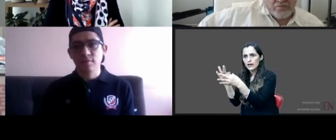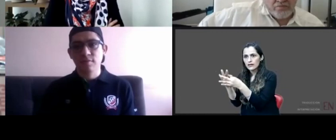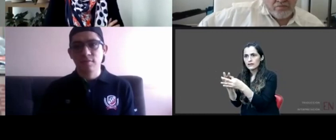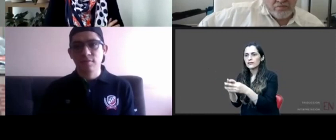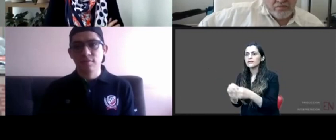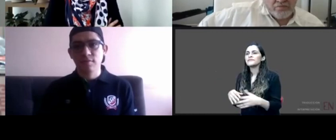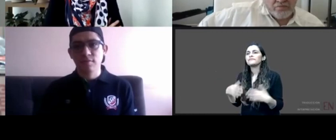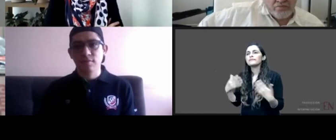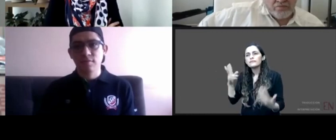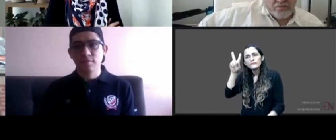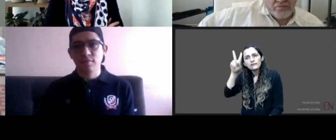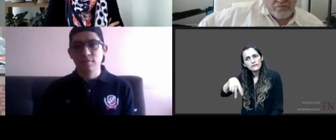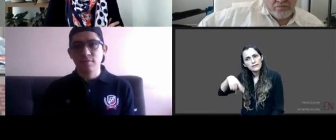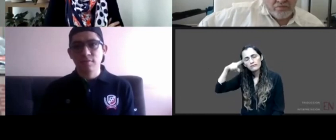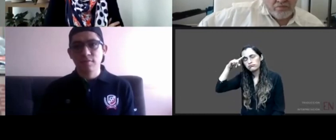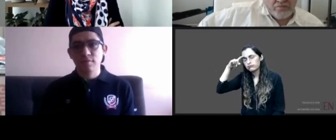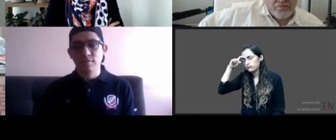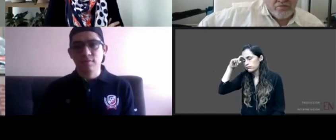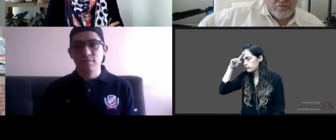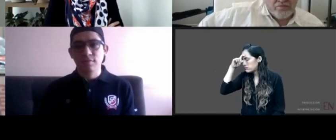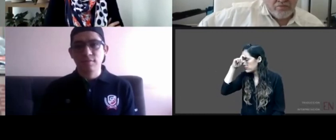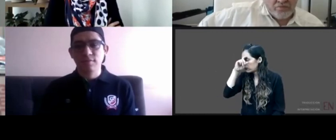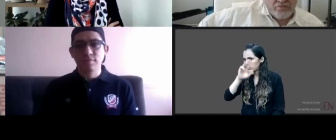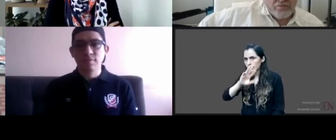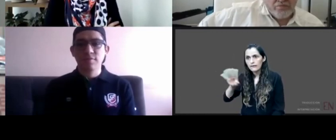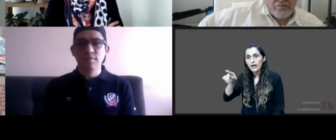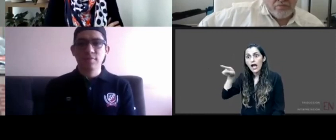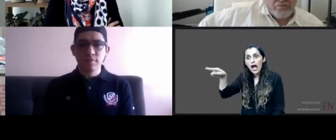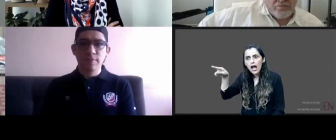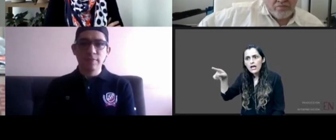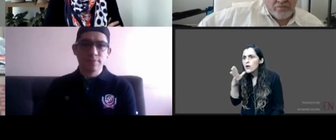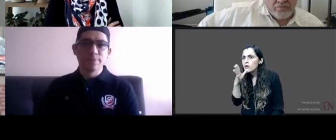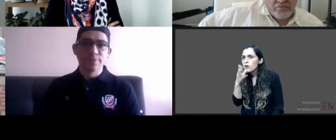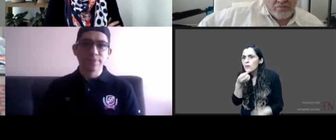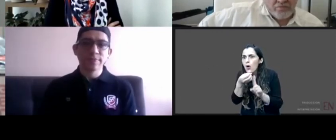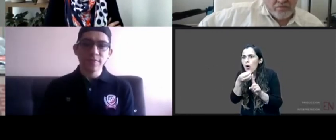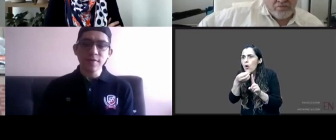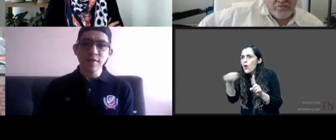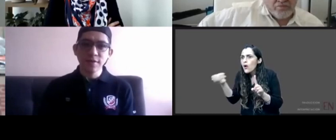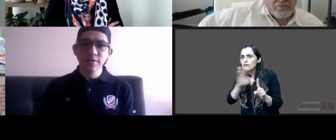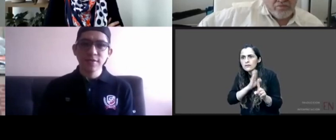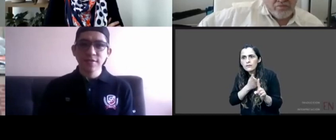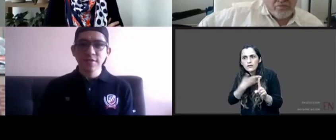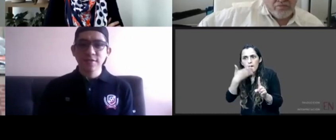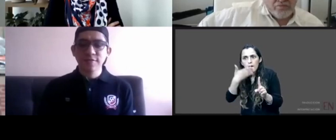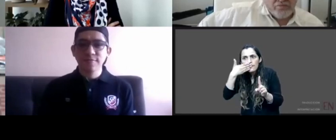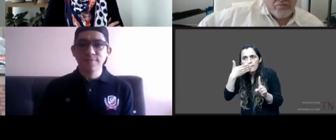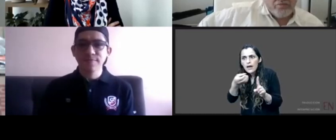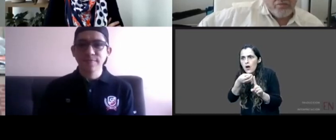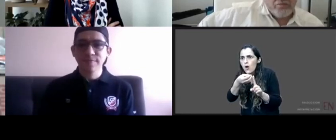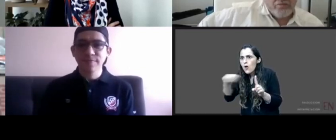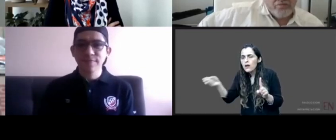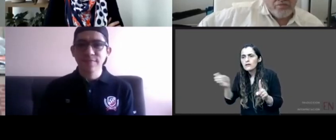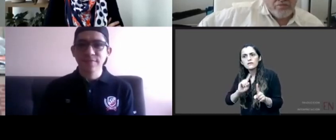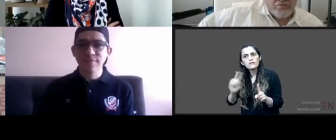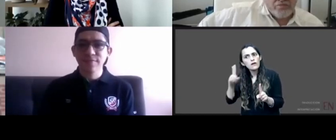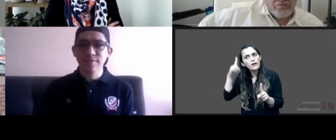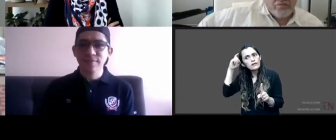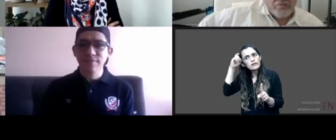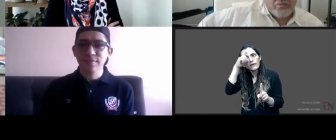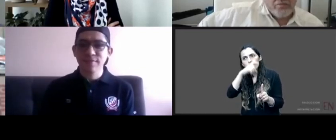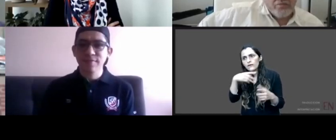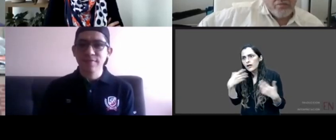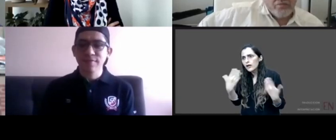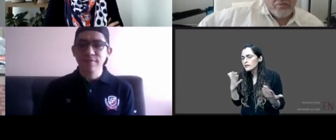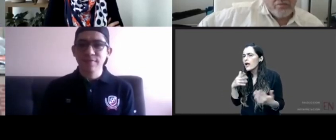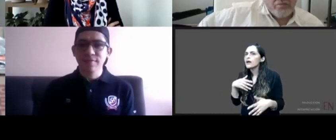tanto formular una oración que a la mera hora, pues, igual no lo dijo bien. Y ya entonces